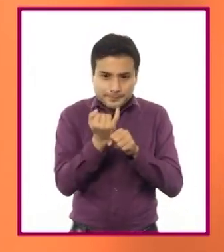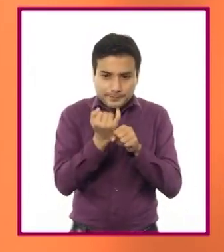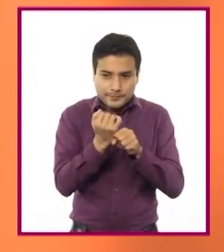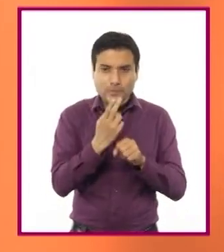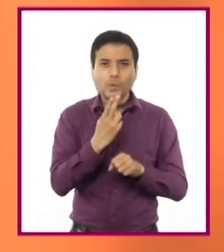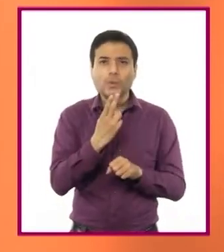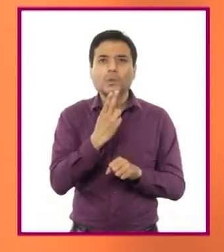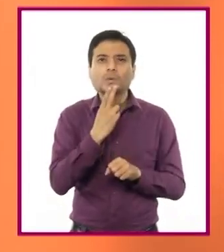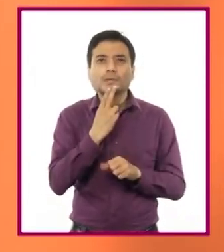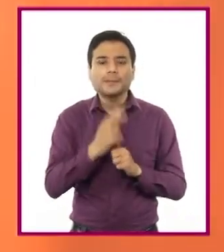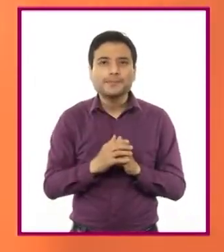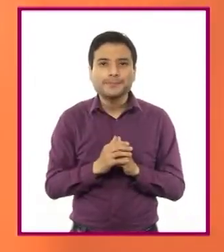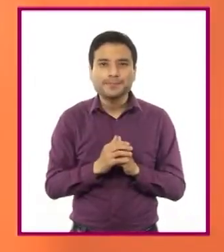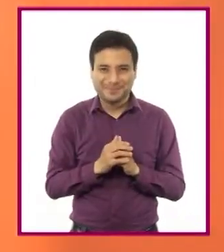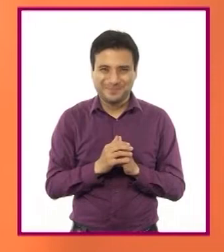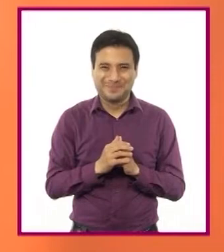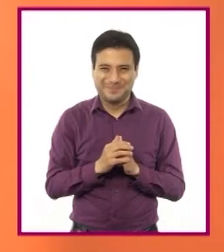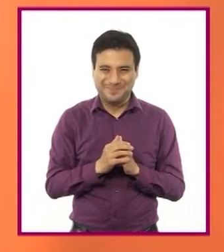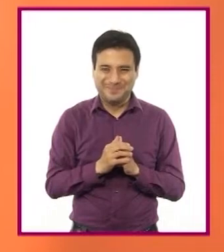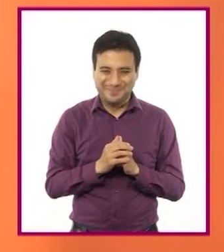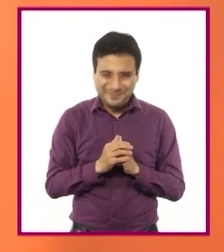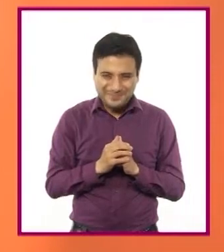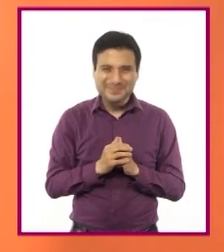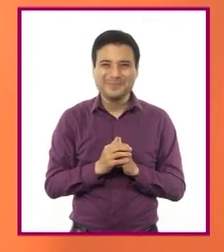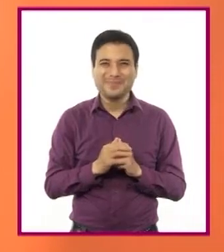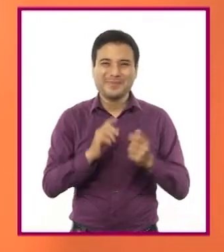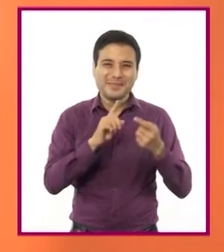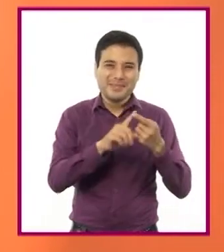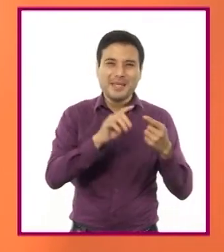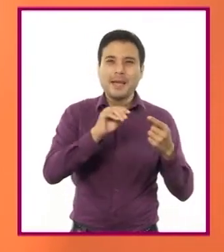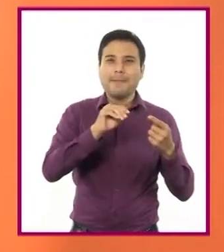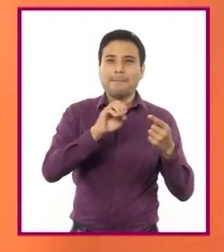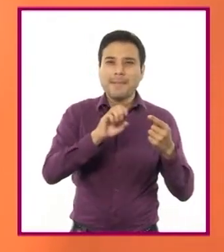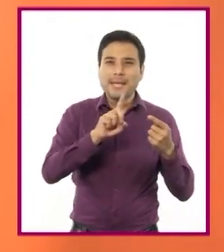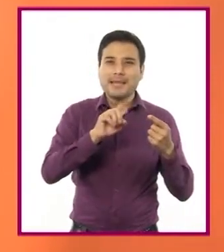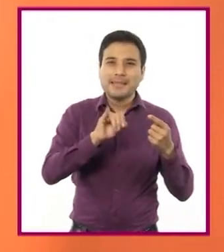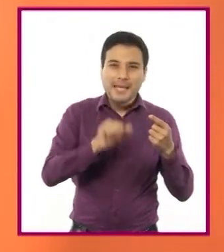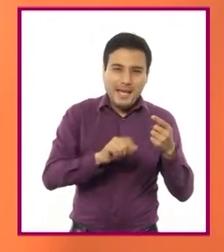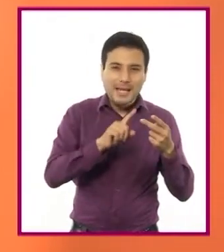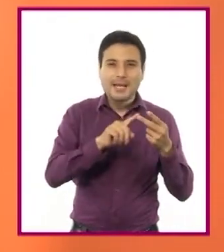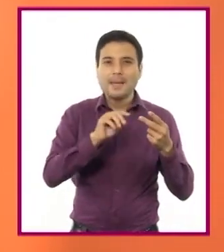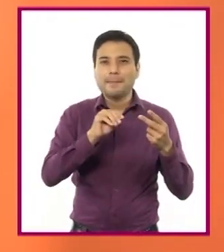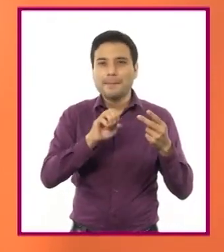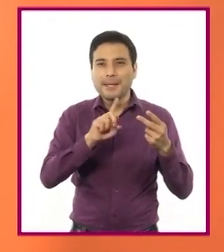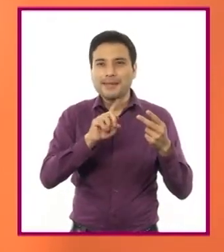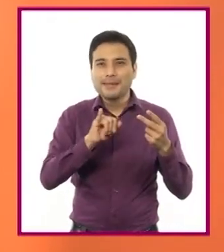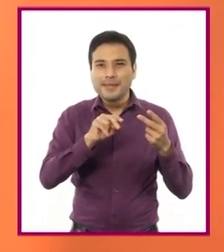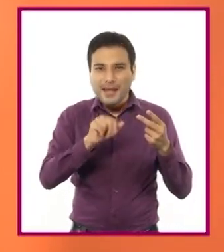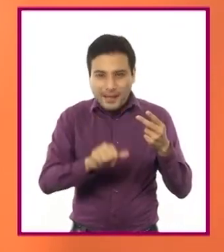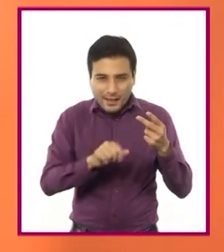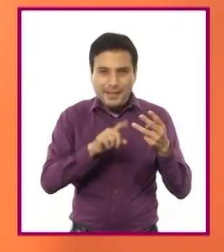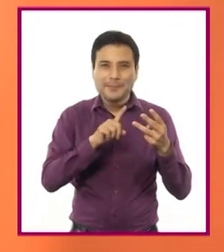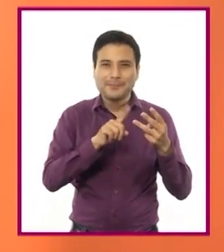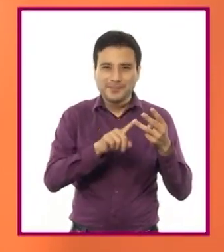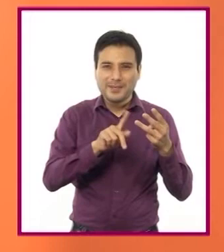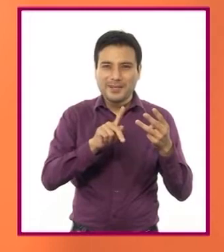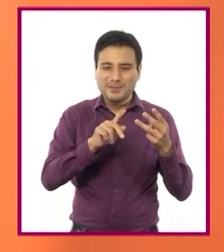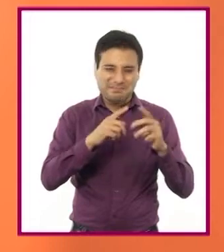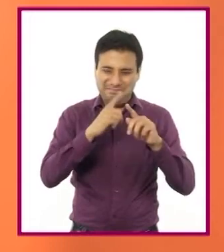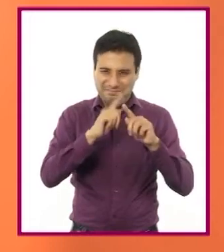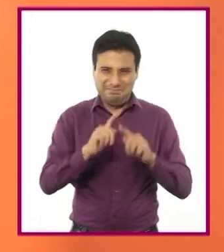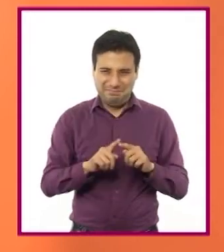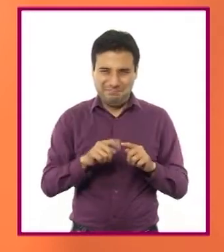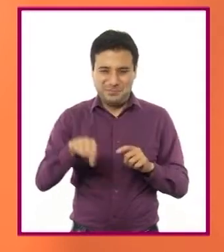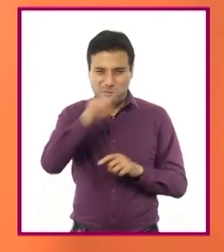medidas de tendencia central. Sin embargo, en otras ocasiones, la distancia entre los valores o la separación que